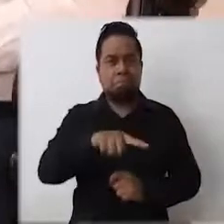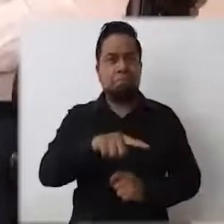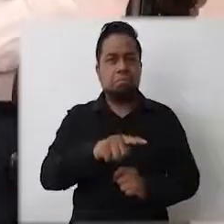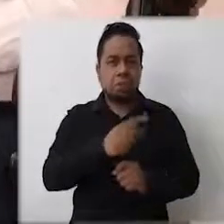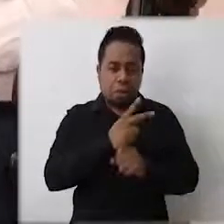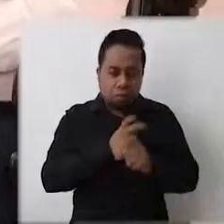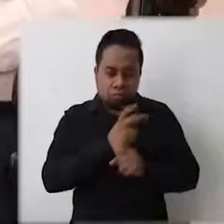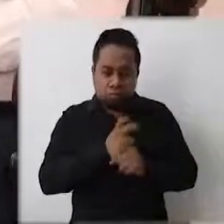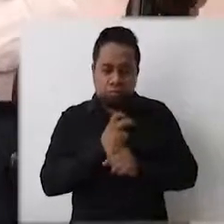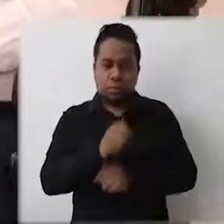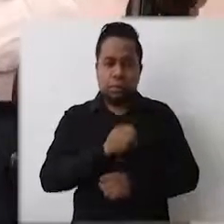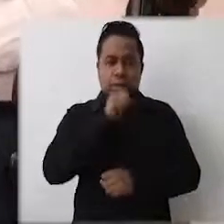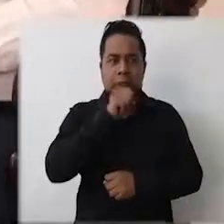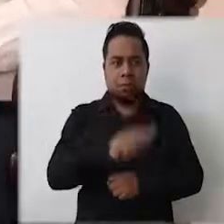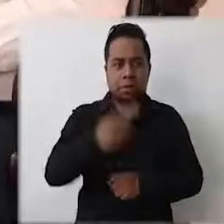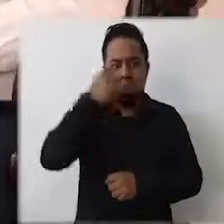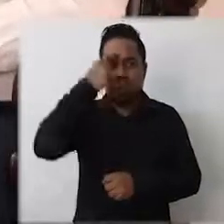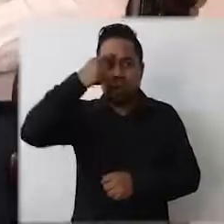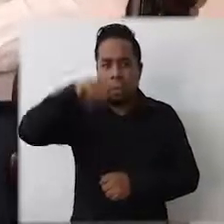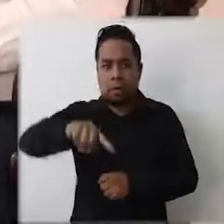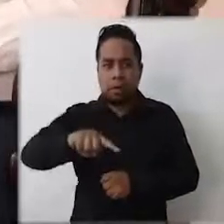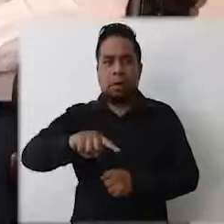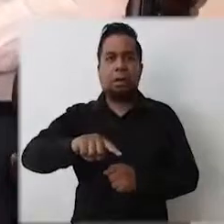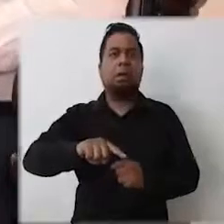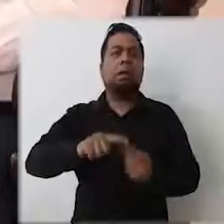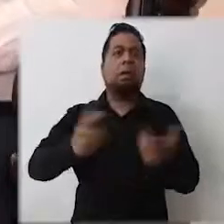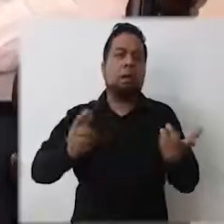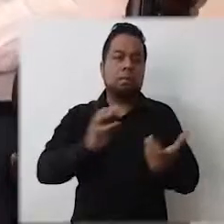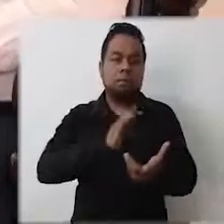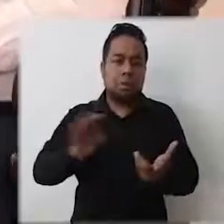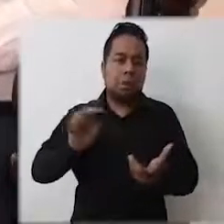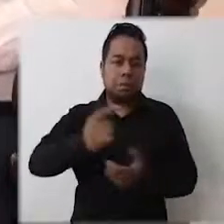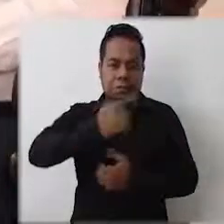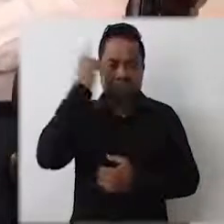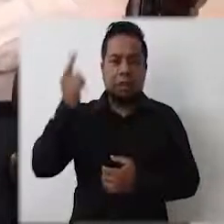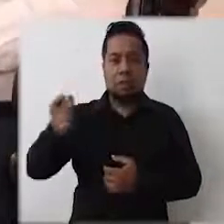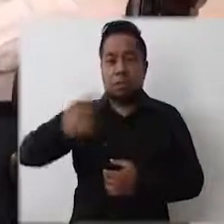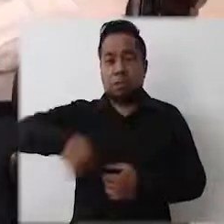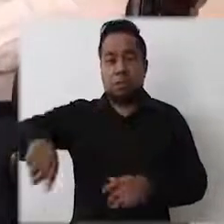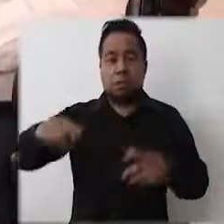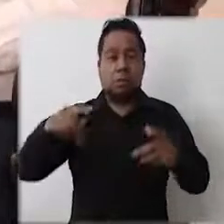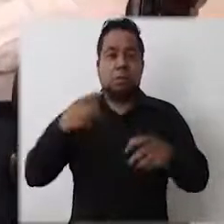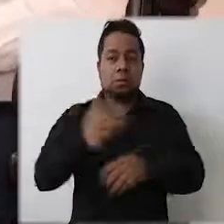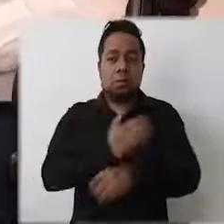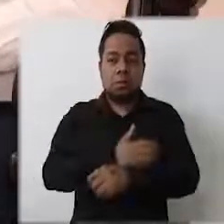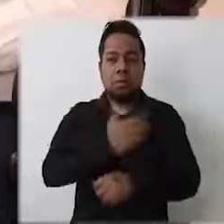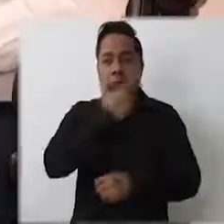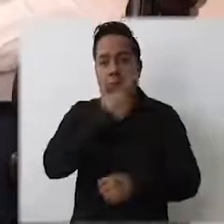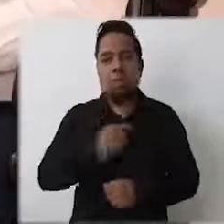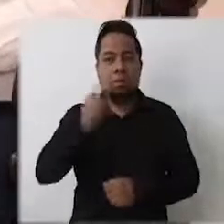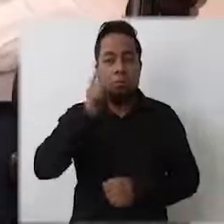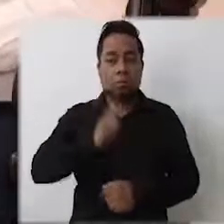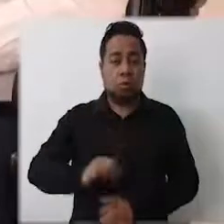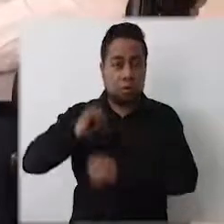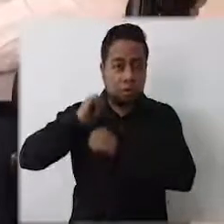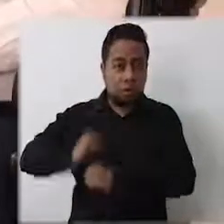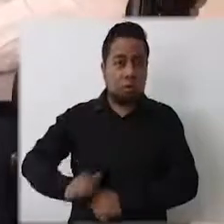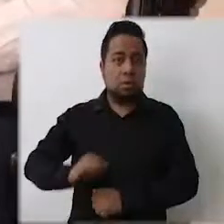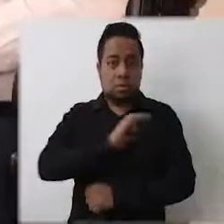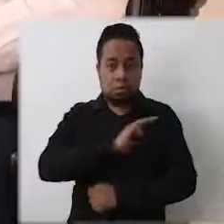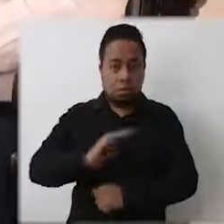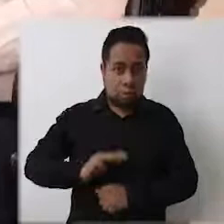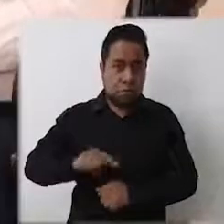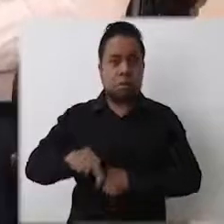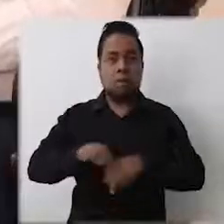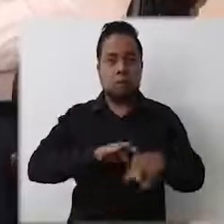nuestra Secretaría Municipal. Es cuanto, señor presidente. Gracias, señora secretaria. Muchas gracias, regidora. Señora secretaria, pregunta al honorable